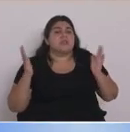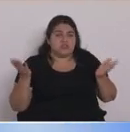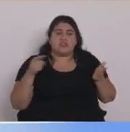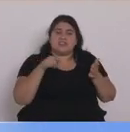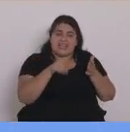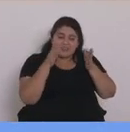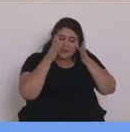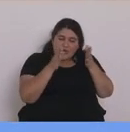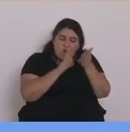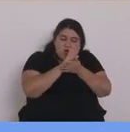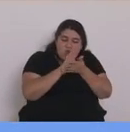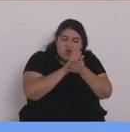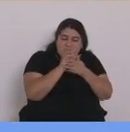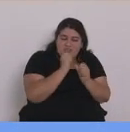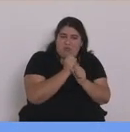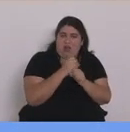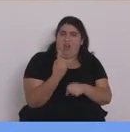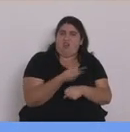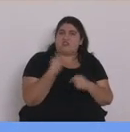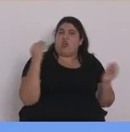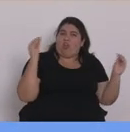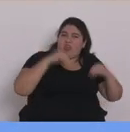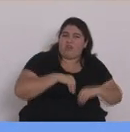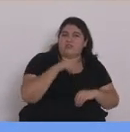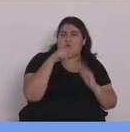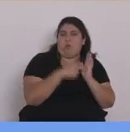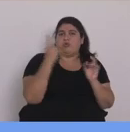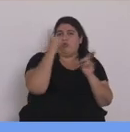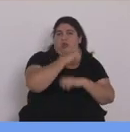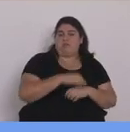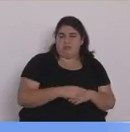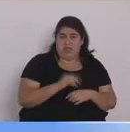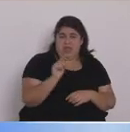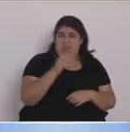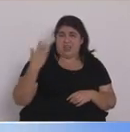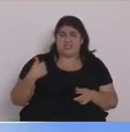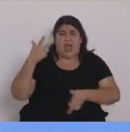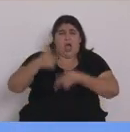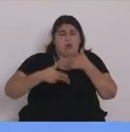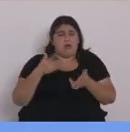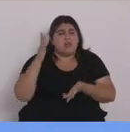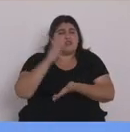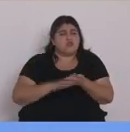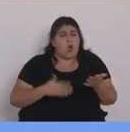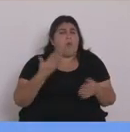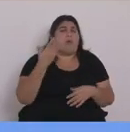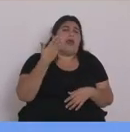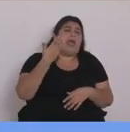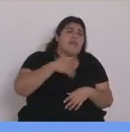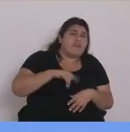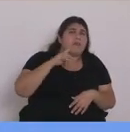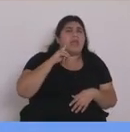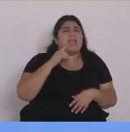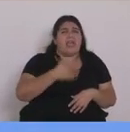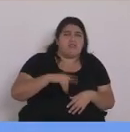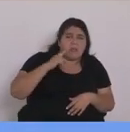eso. El enemigo nuestro es el déficit. No es que al fondo. Cuando alguien recién hablaba del fondo, sí, porque mire, en el